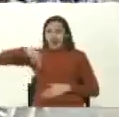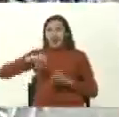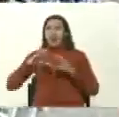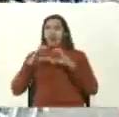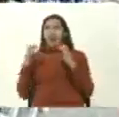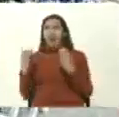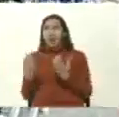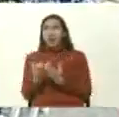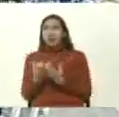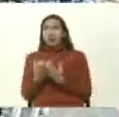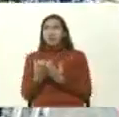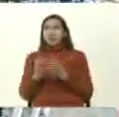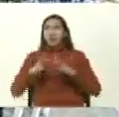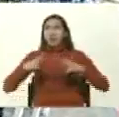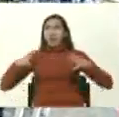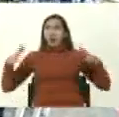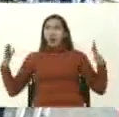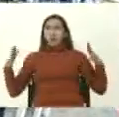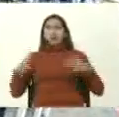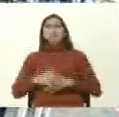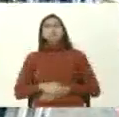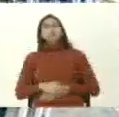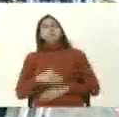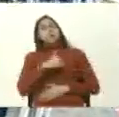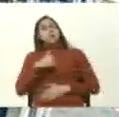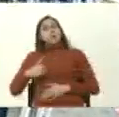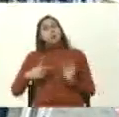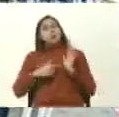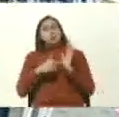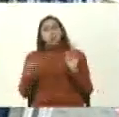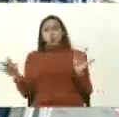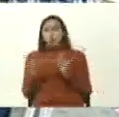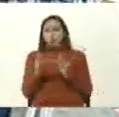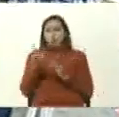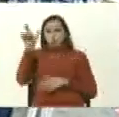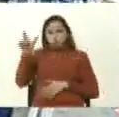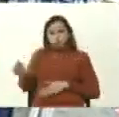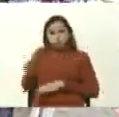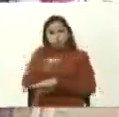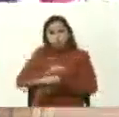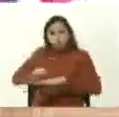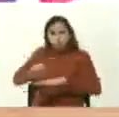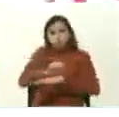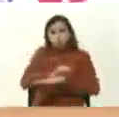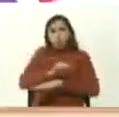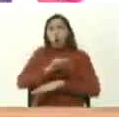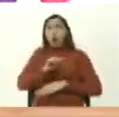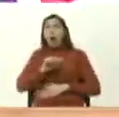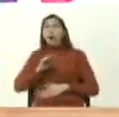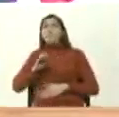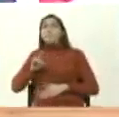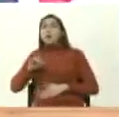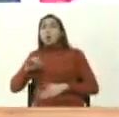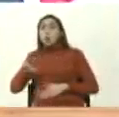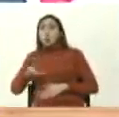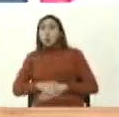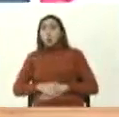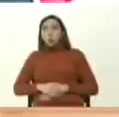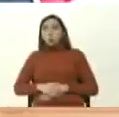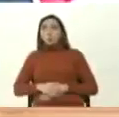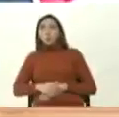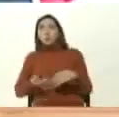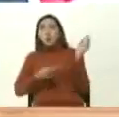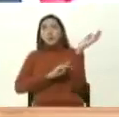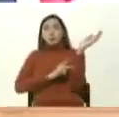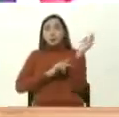se ha escenificado, queremos dar un pase al ministro Hipólito Abreu desde la parroquia Alta